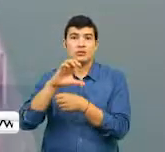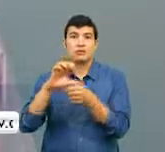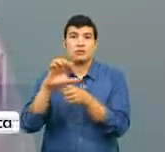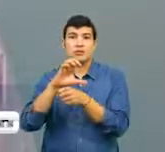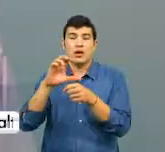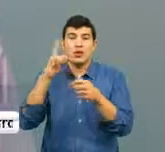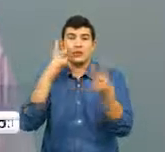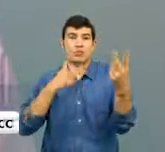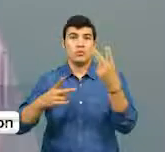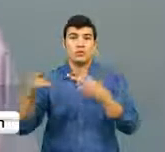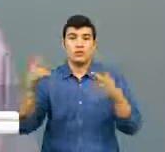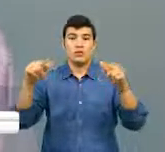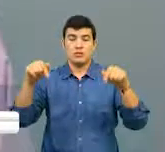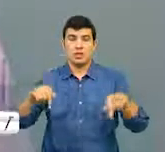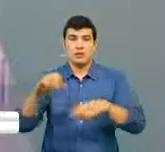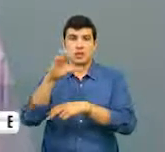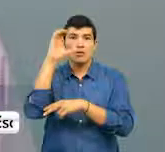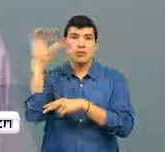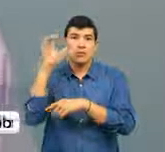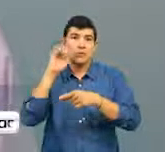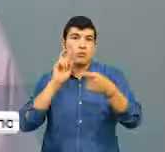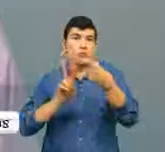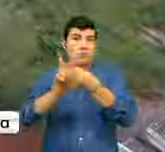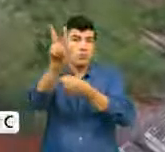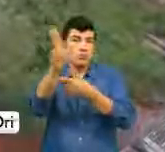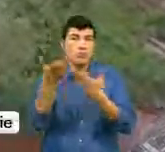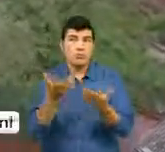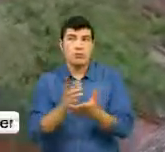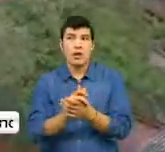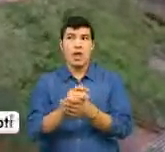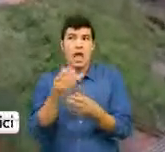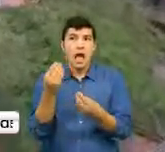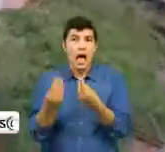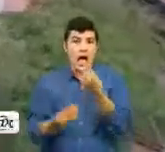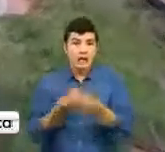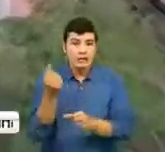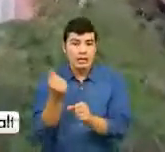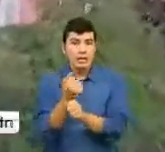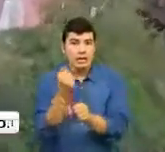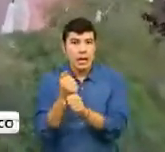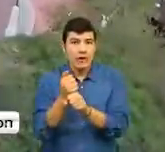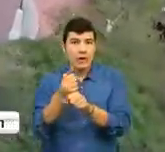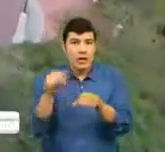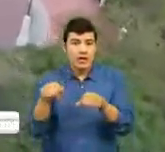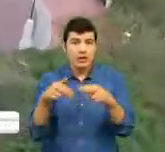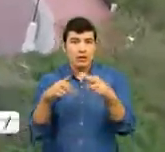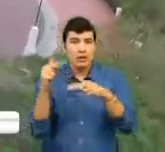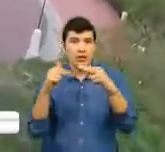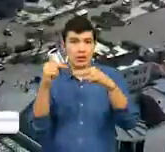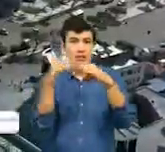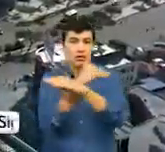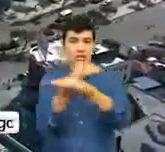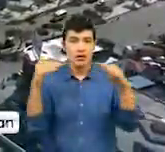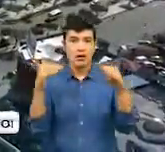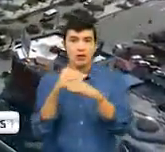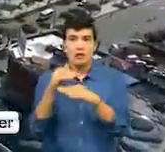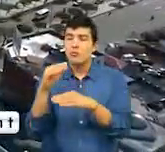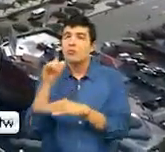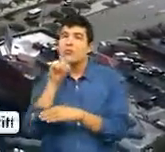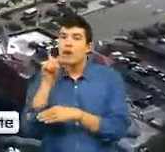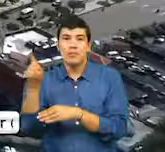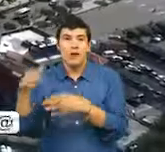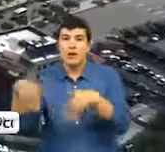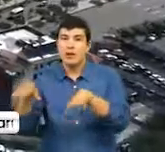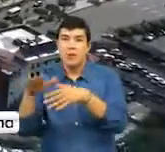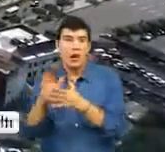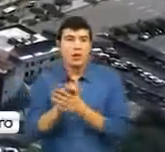turístico en Colombia y funciona bien, porque hacer estas obras impactan en la región, porque Bucaramanga no las tiene,